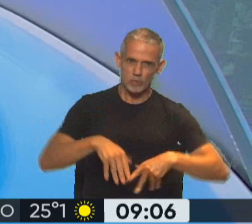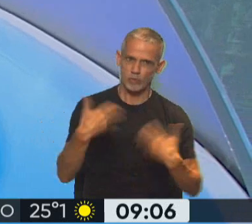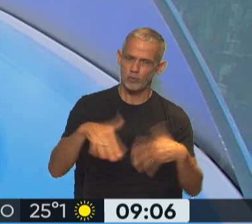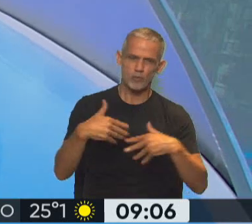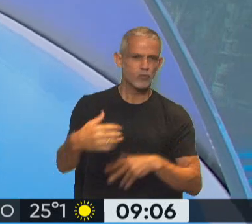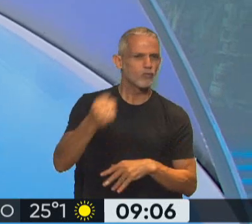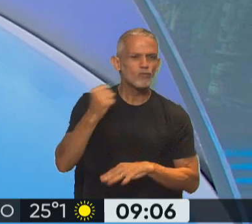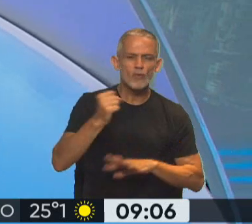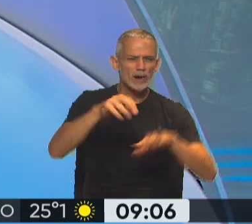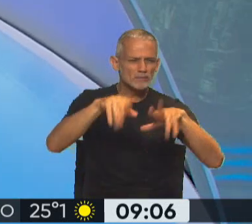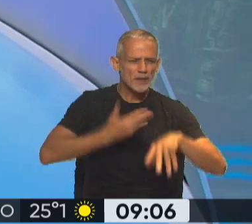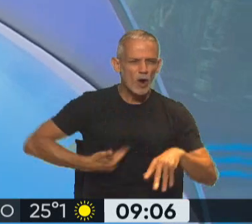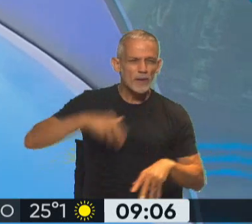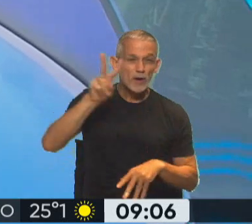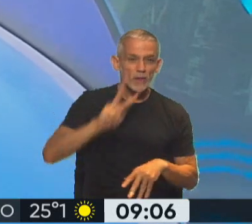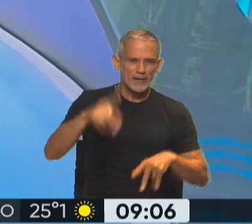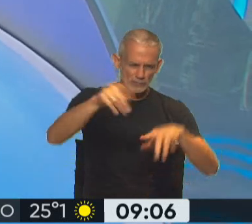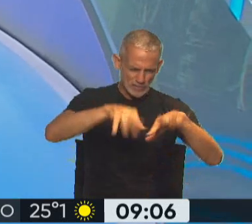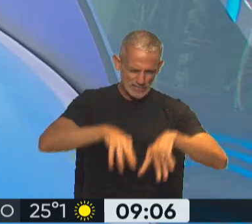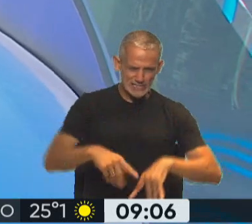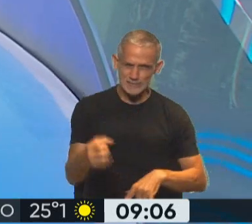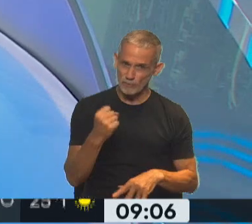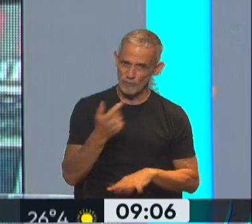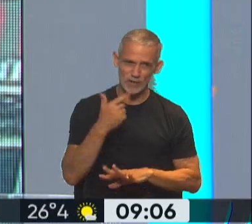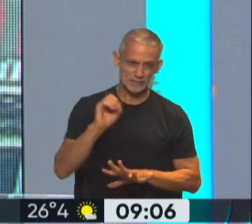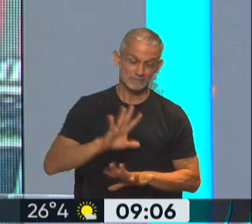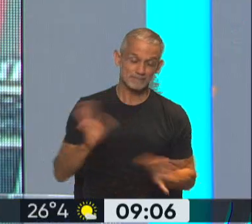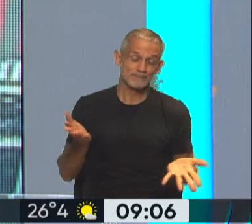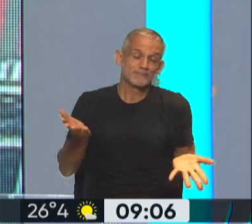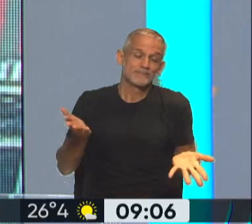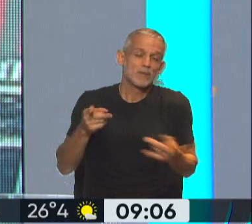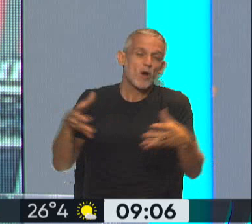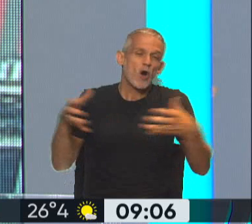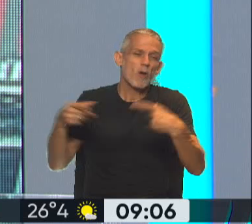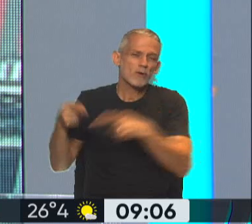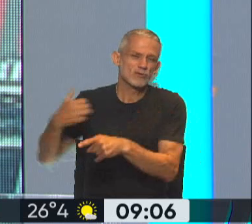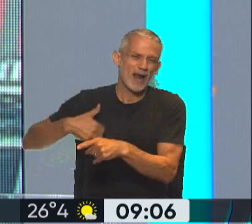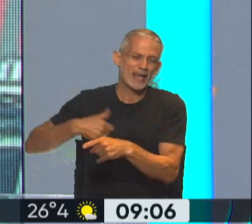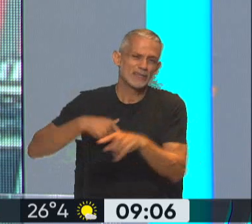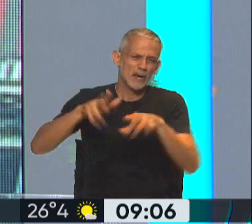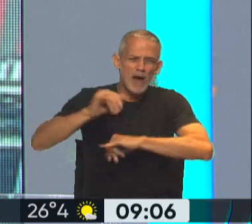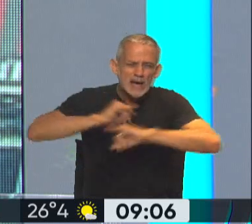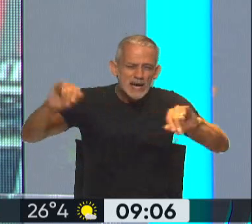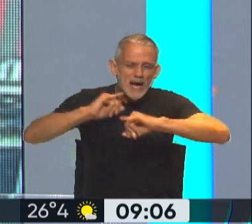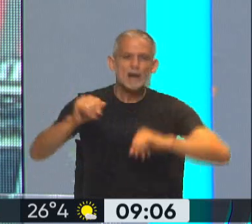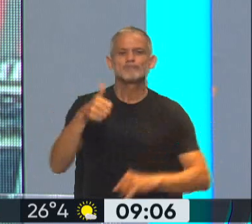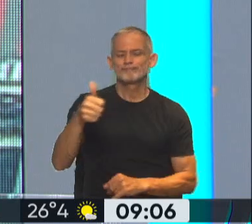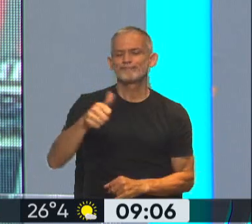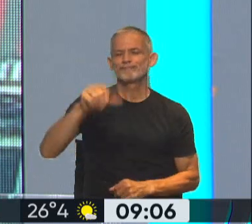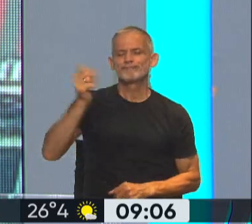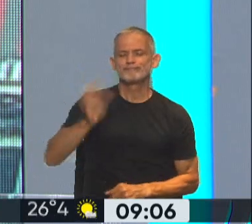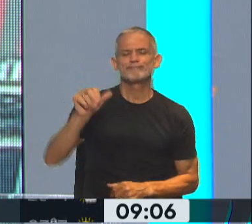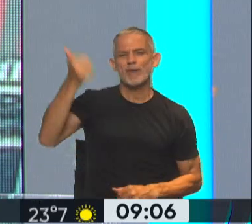muy duro vale de parte del gobierno venezolano sí finalmente la campaña montada por la oposición Argentina tuvo su efecto porque